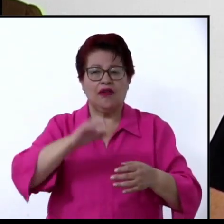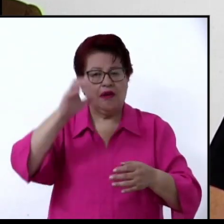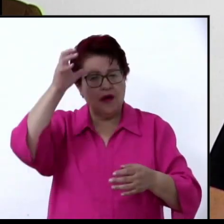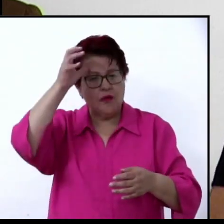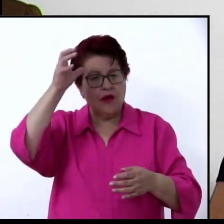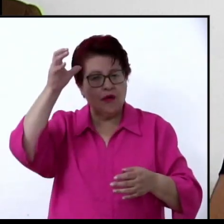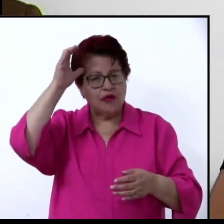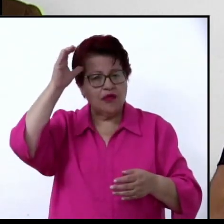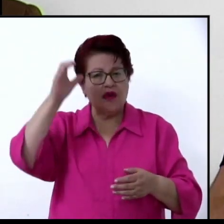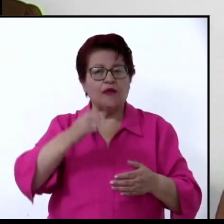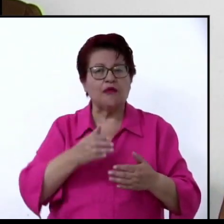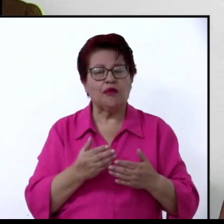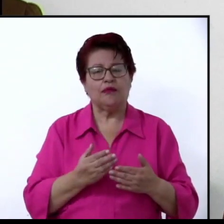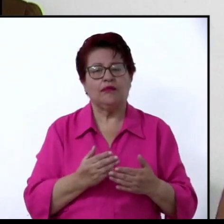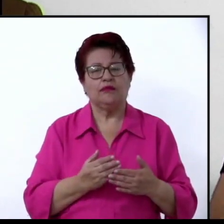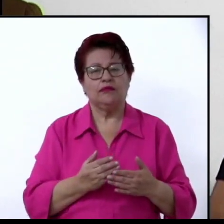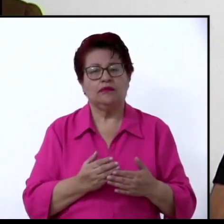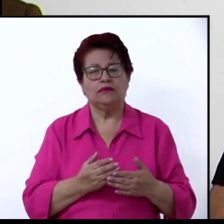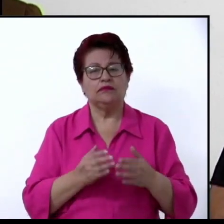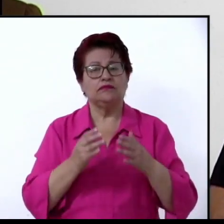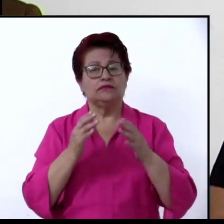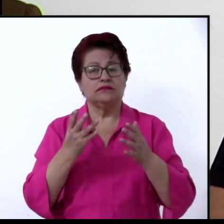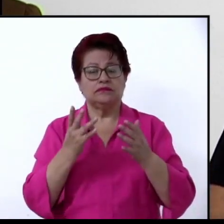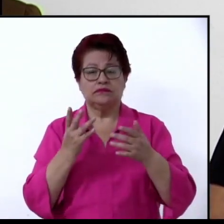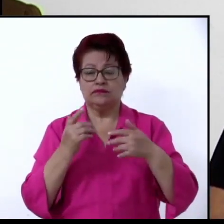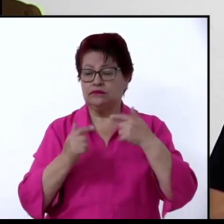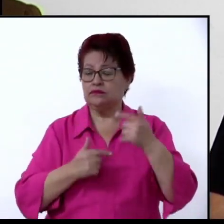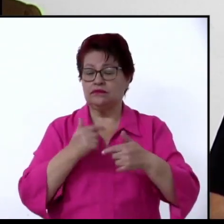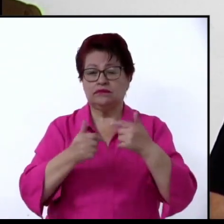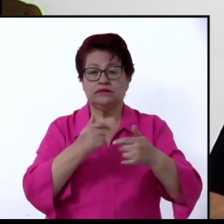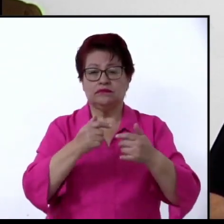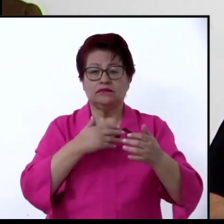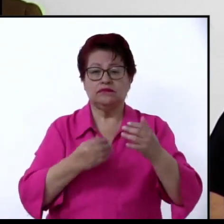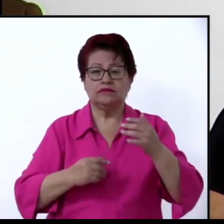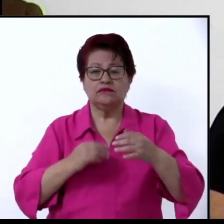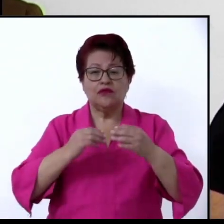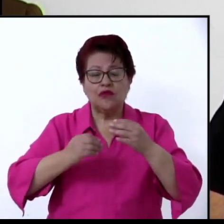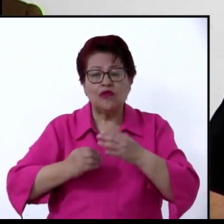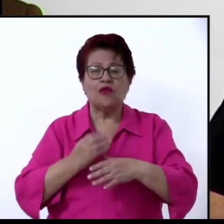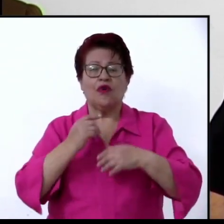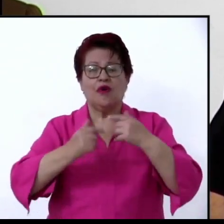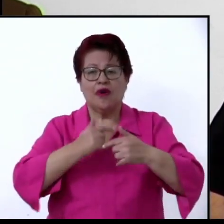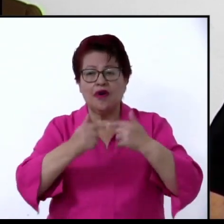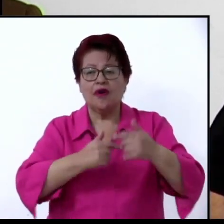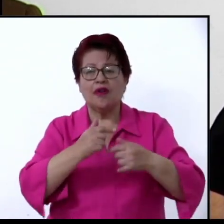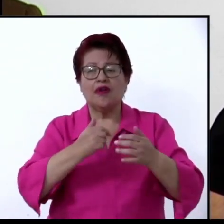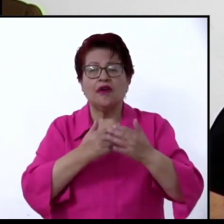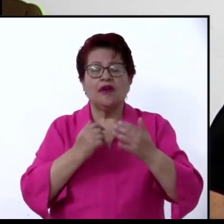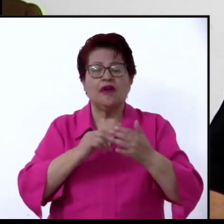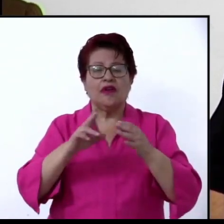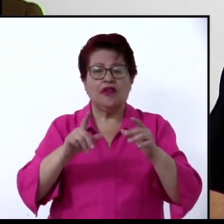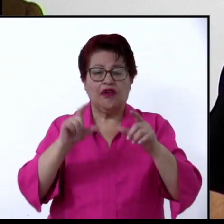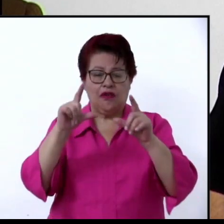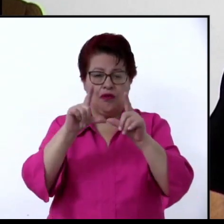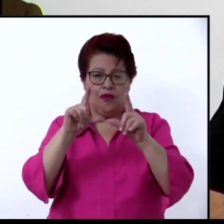Cuauhtémoc. Se ha generado un proceso de renovación de sus tarjetas que les permiten realizar